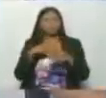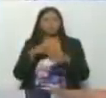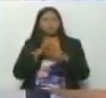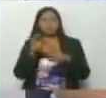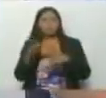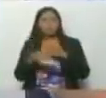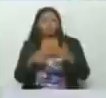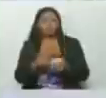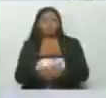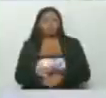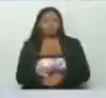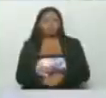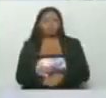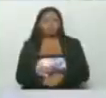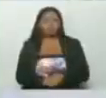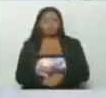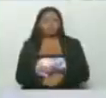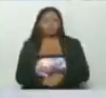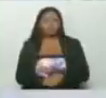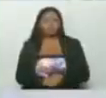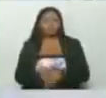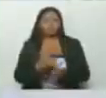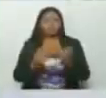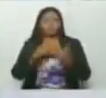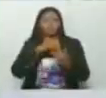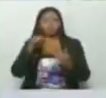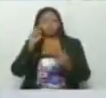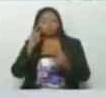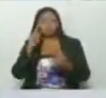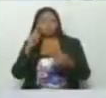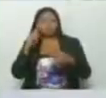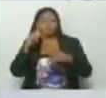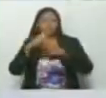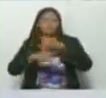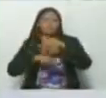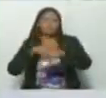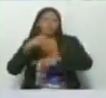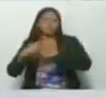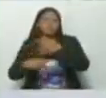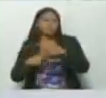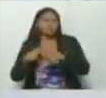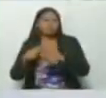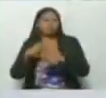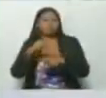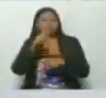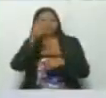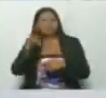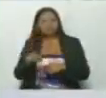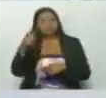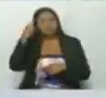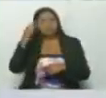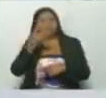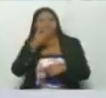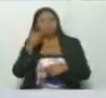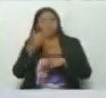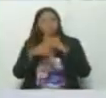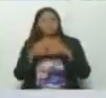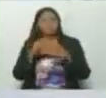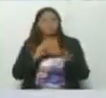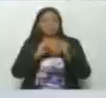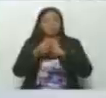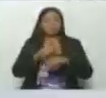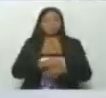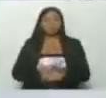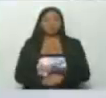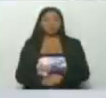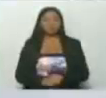necesidad de recolectar nos un proceso un proceso que va mejorando y cambiando las cosas que hay que cambiar además